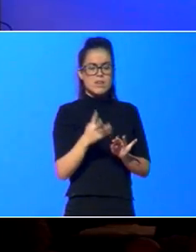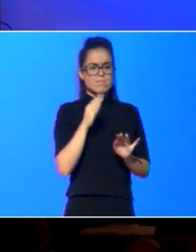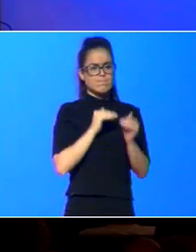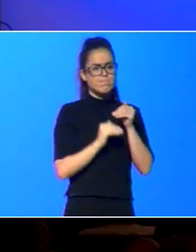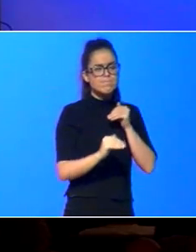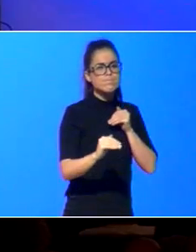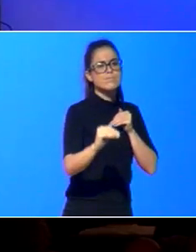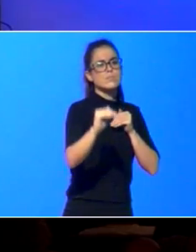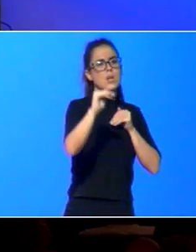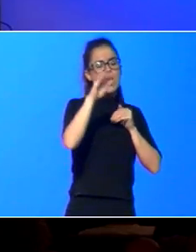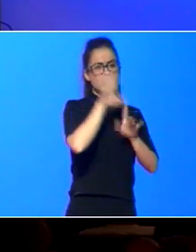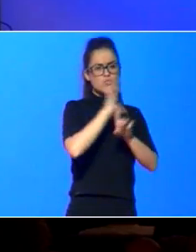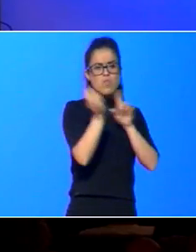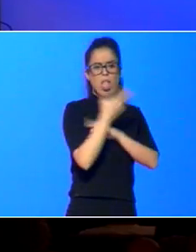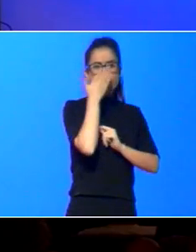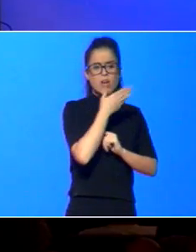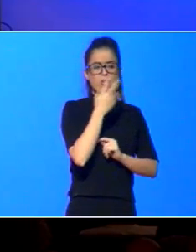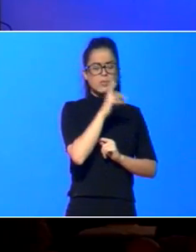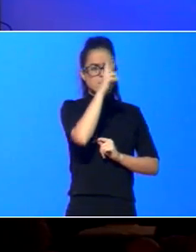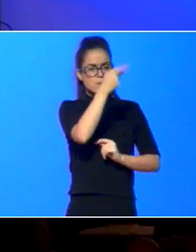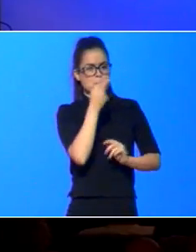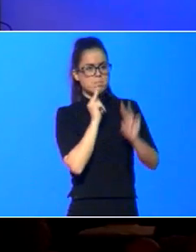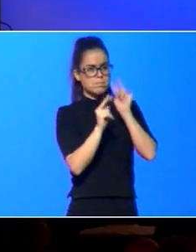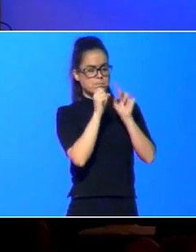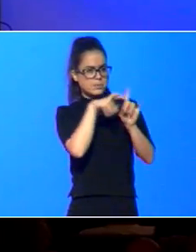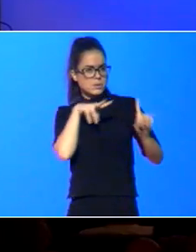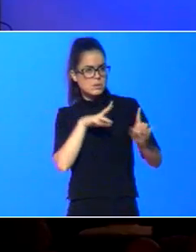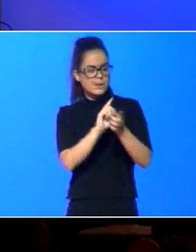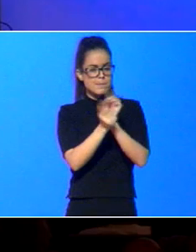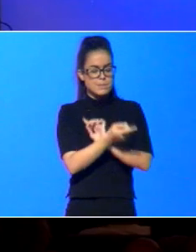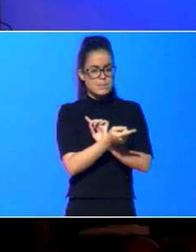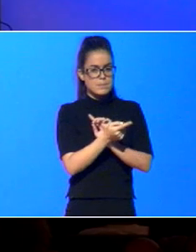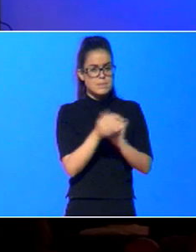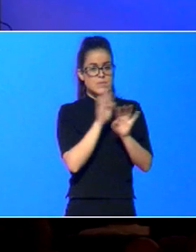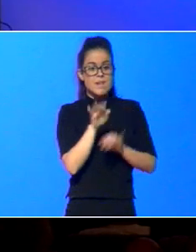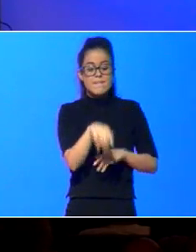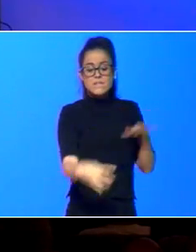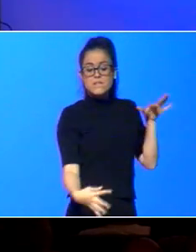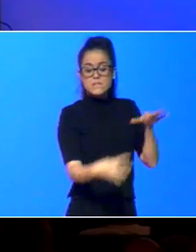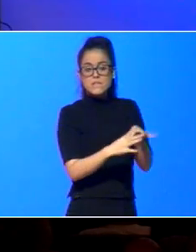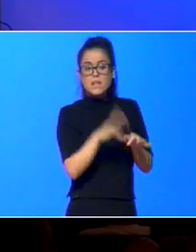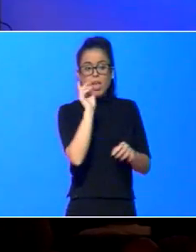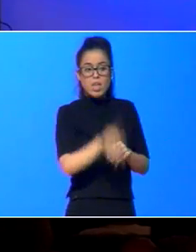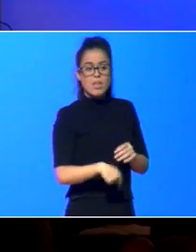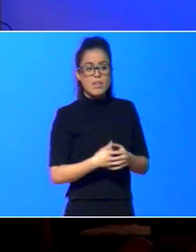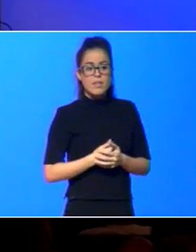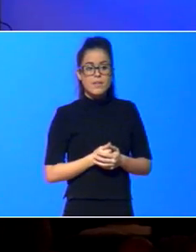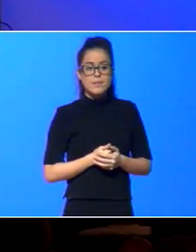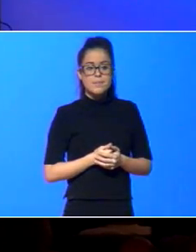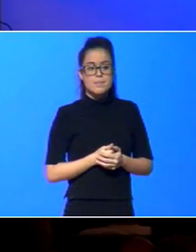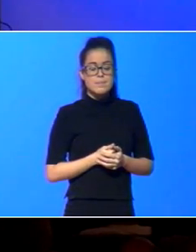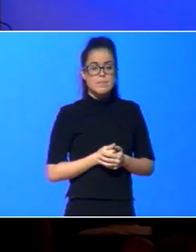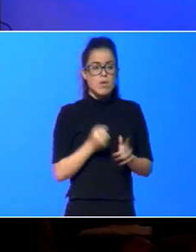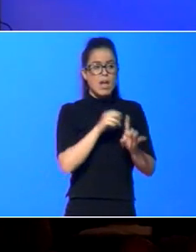eskola komunitate osua. Eta hori ziurazki dago lotuta ba